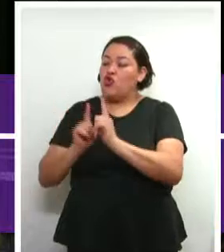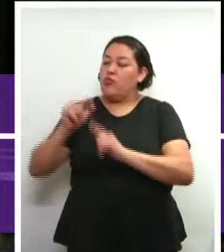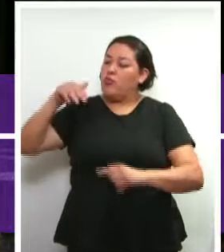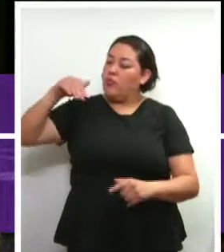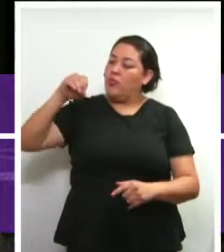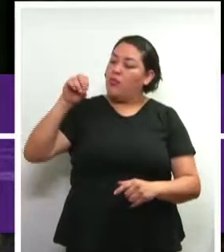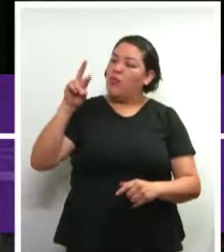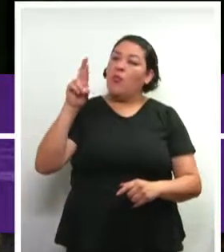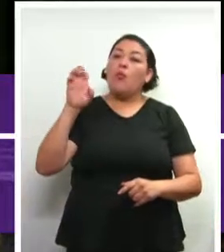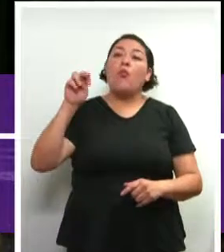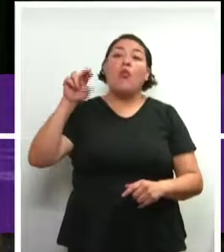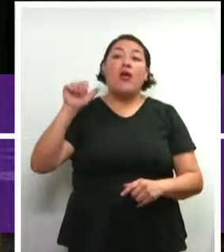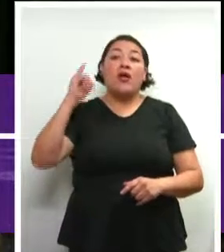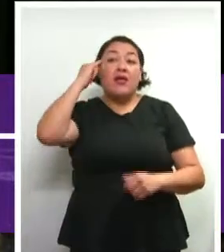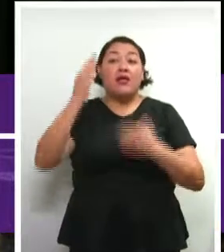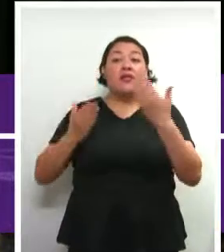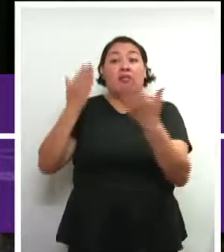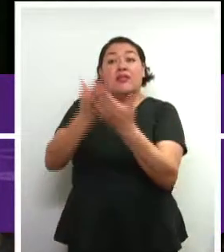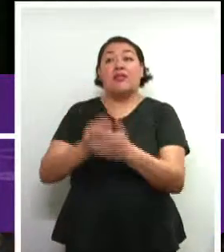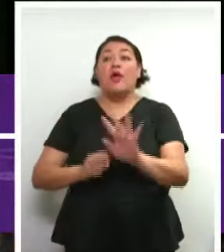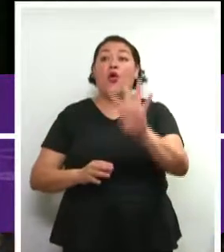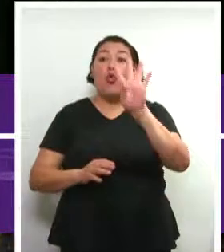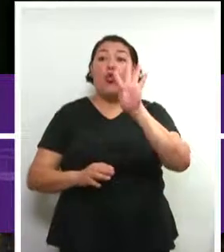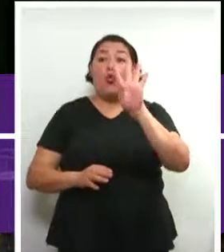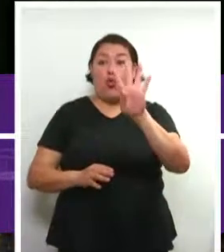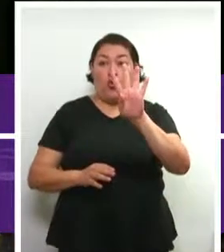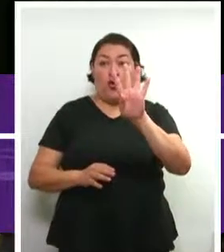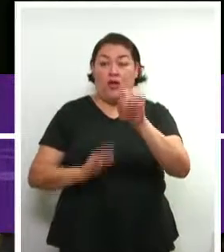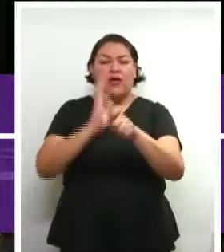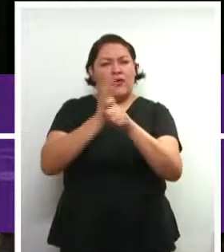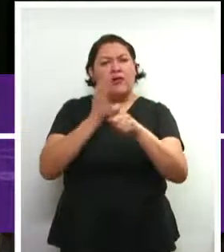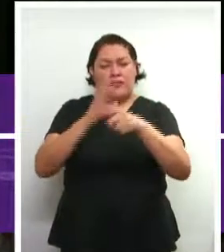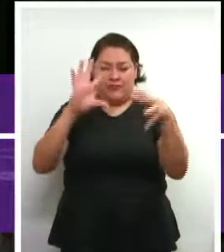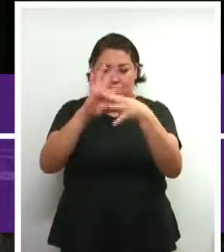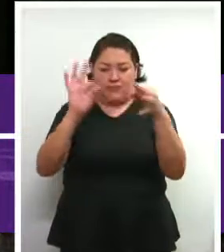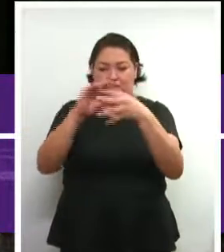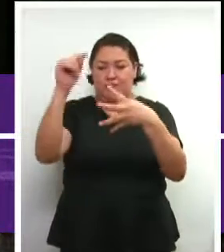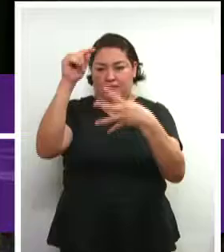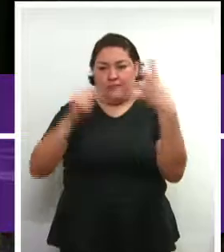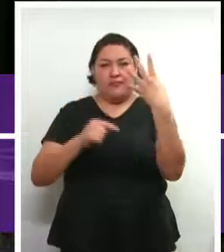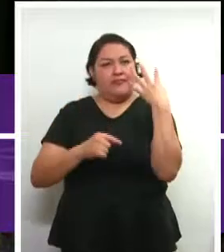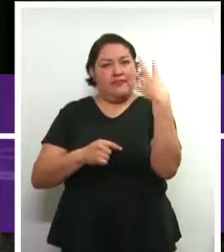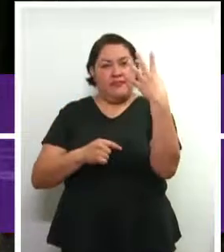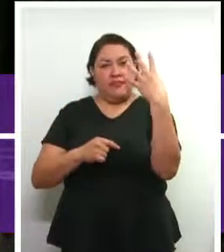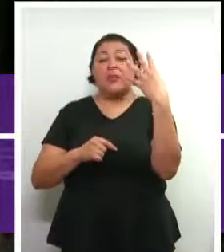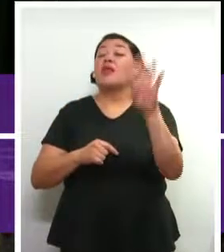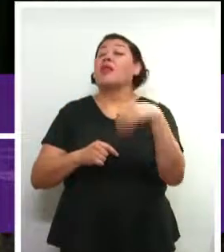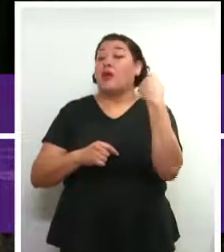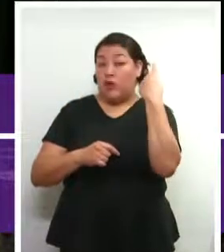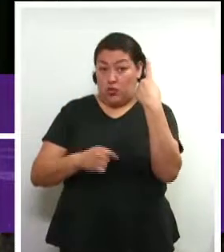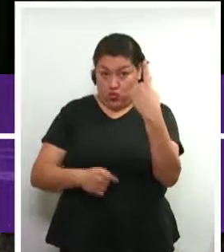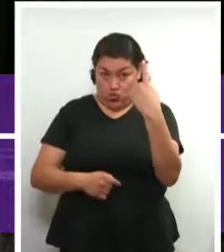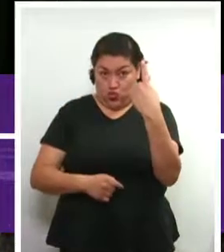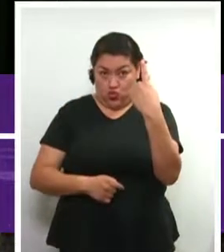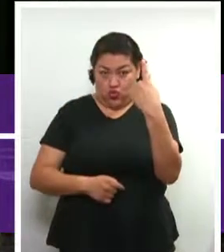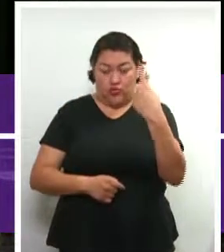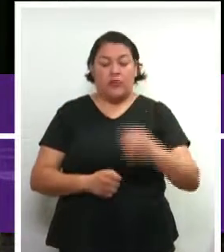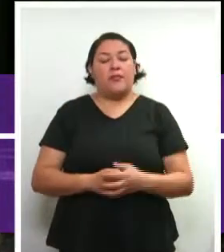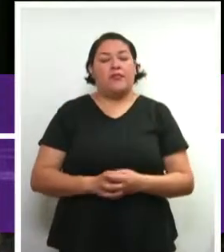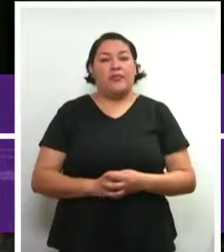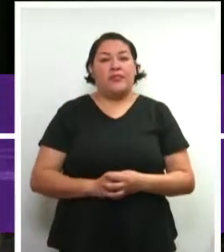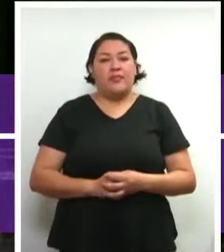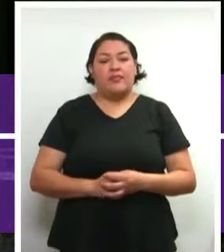Morena, 4 iniciativas, las que a continuación señalo. El reconocimiento a la garantía del